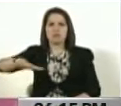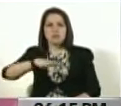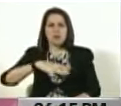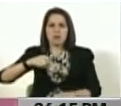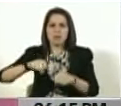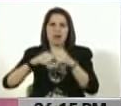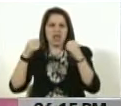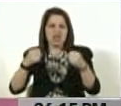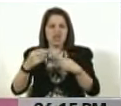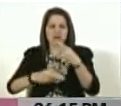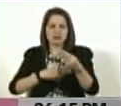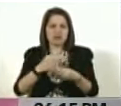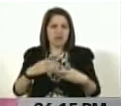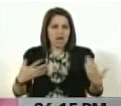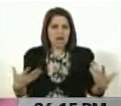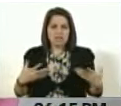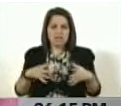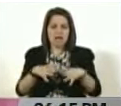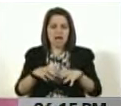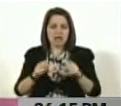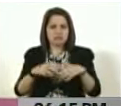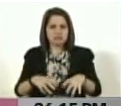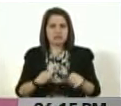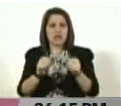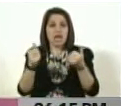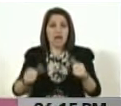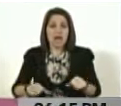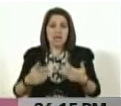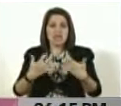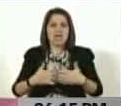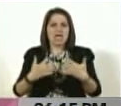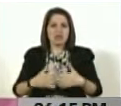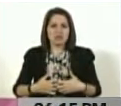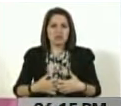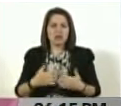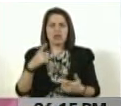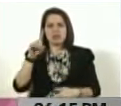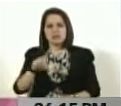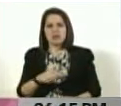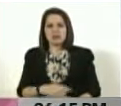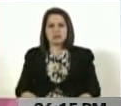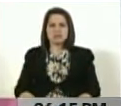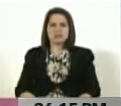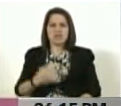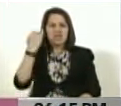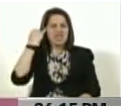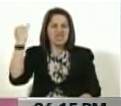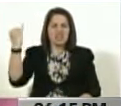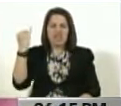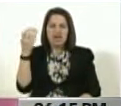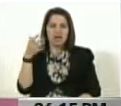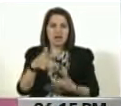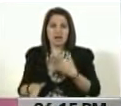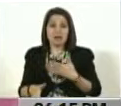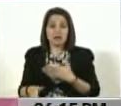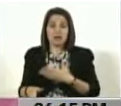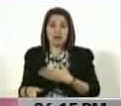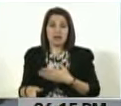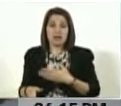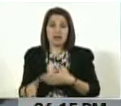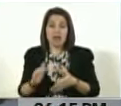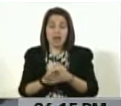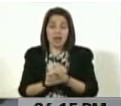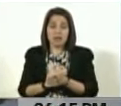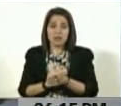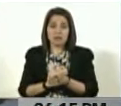panadería, cómo se hace el pan de manera artesanal y ya de manera semi-industrial o industrial. La idea nuestra, como te lo digo aquí el amigo Alexis,